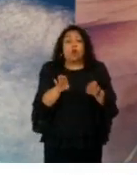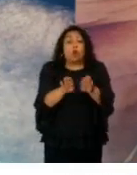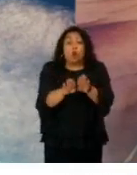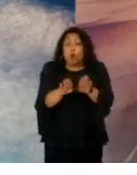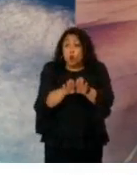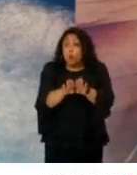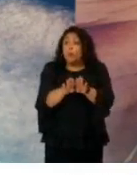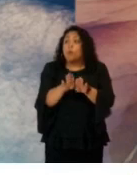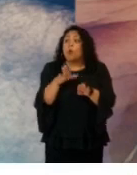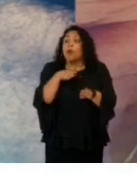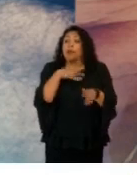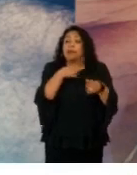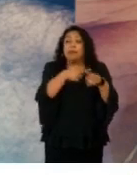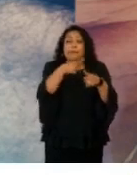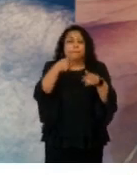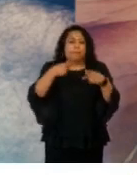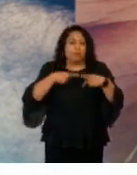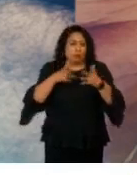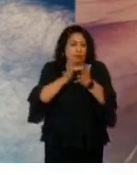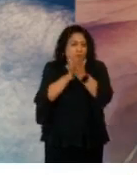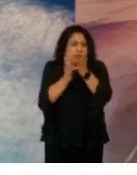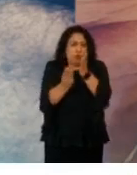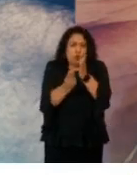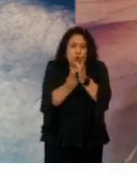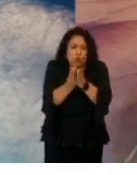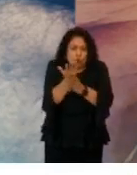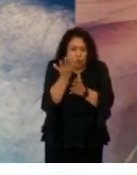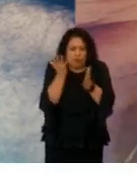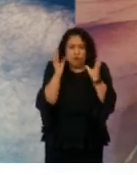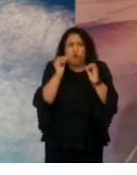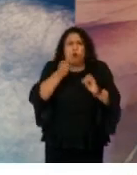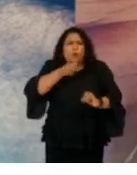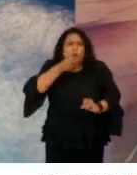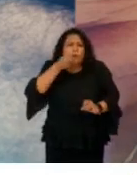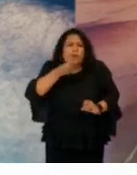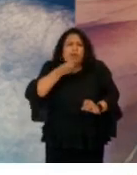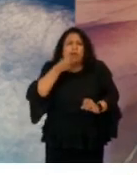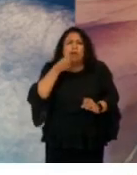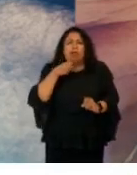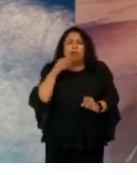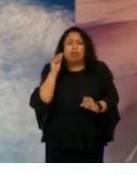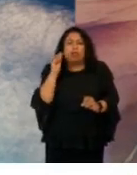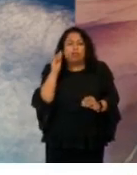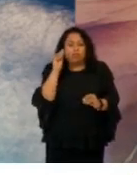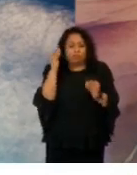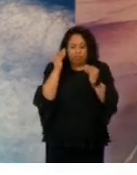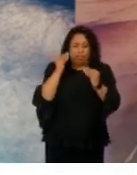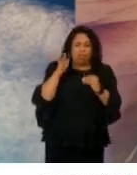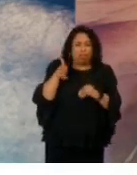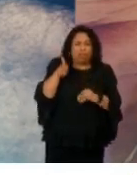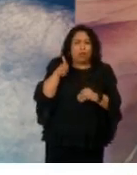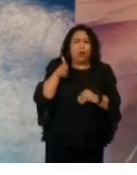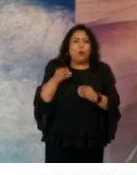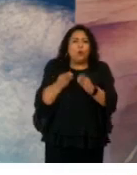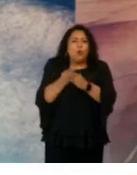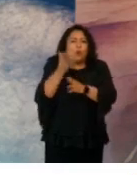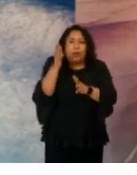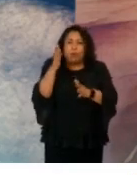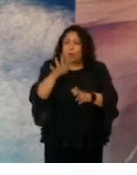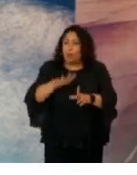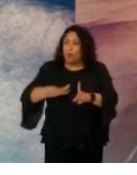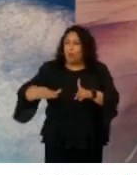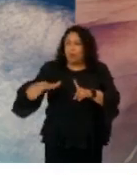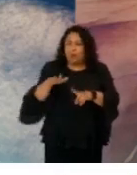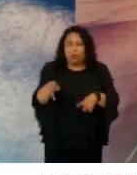cómo hay actores nuevos o viejos actores disfrazados de nuevos en el contexto en el que nos